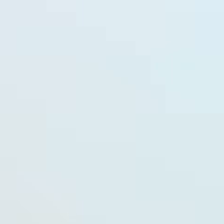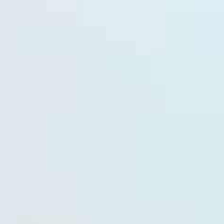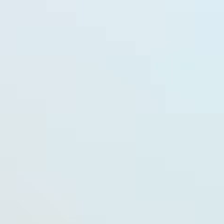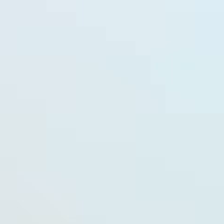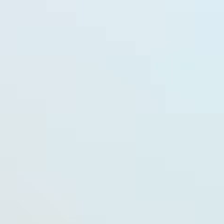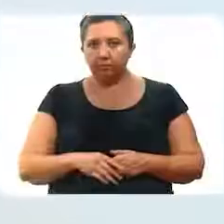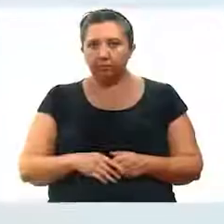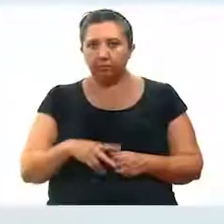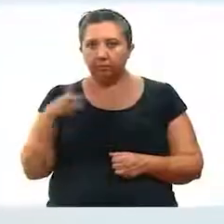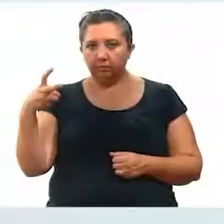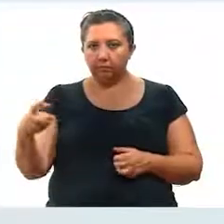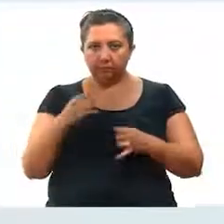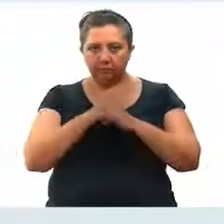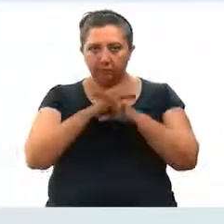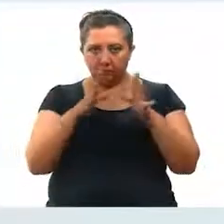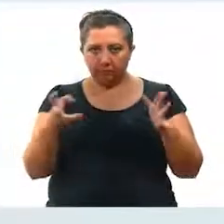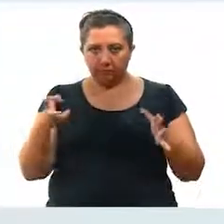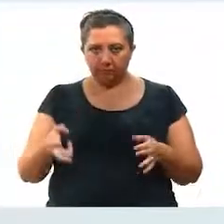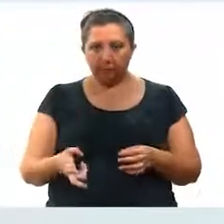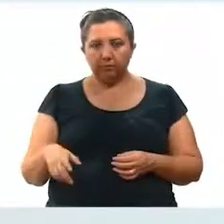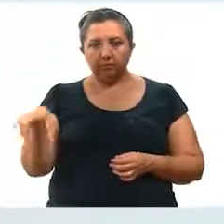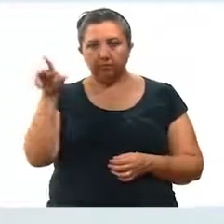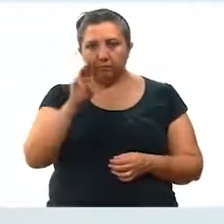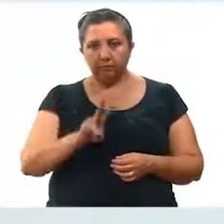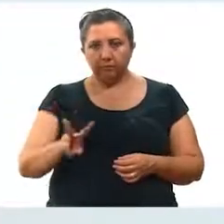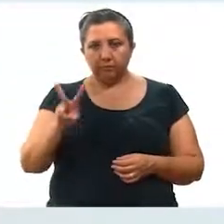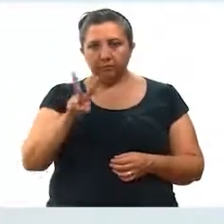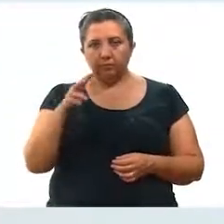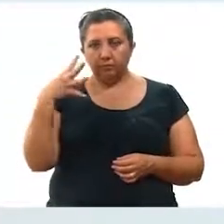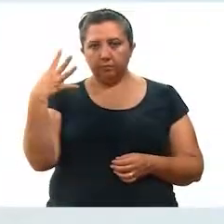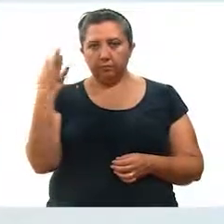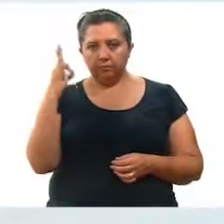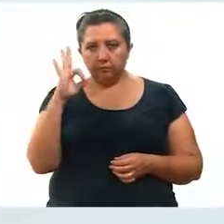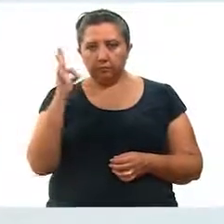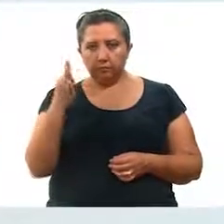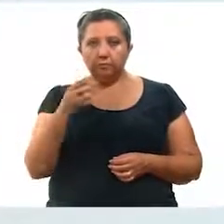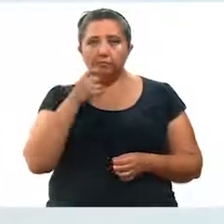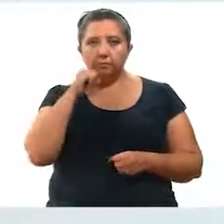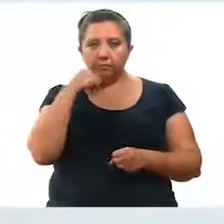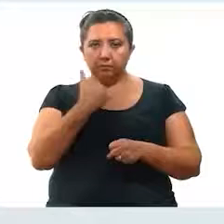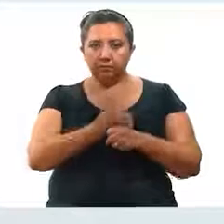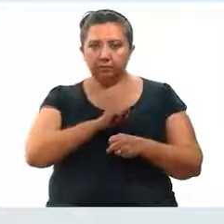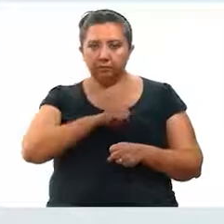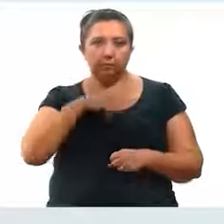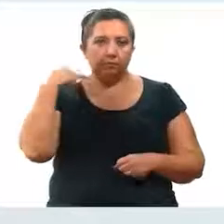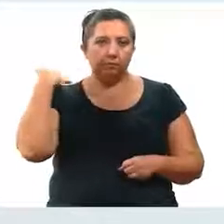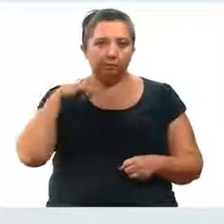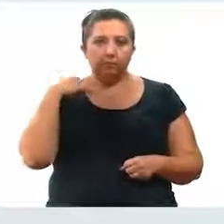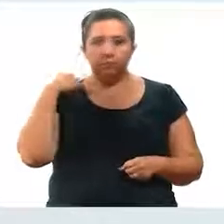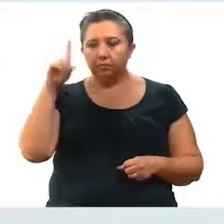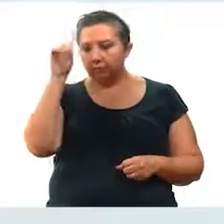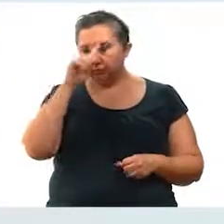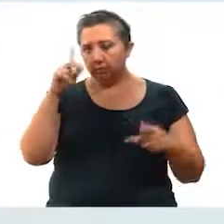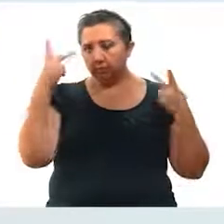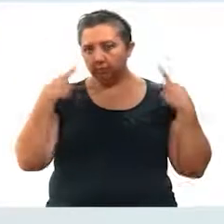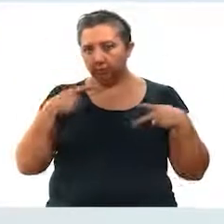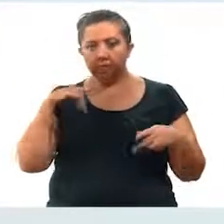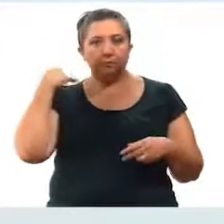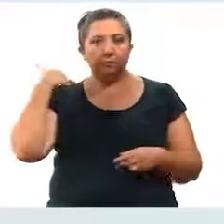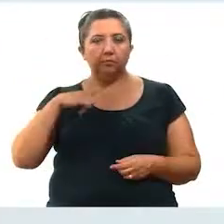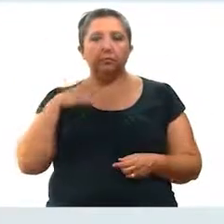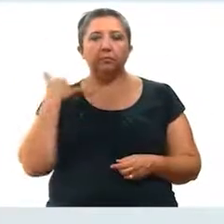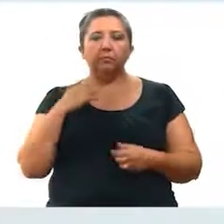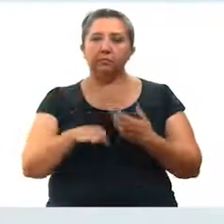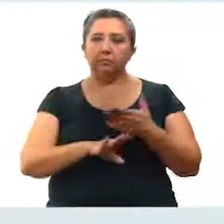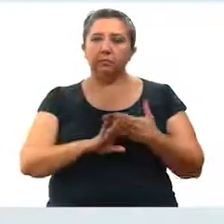doctora. Este es el parte médico de este viernes 4 de febrero. La Secretaría de Salud de Yucatán recomienda a la población